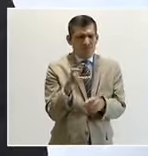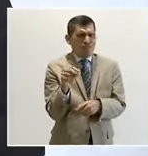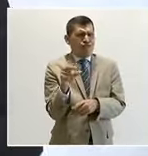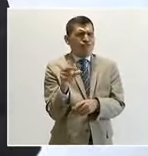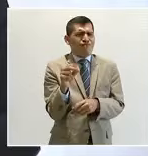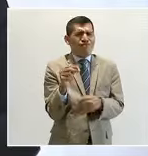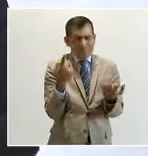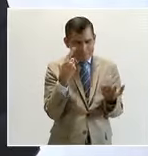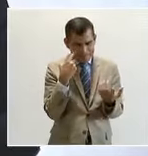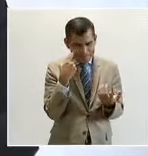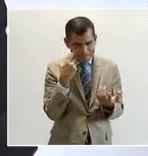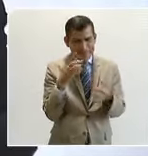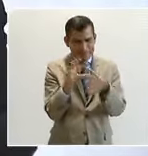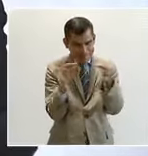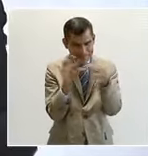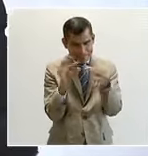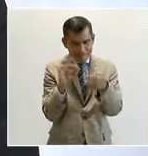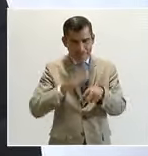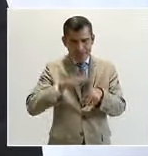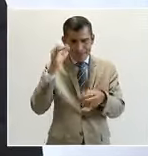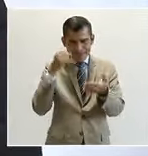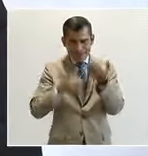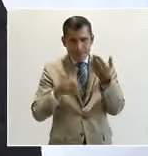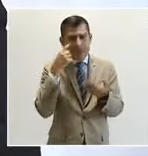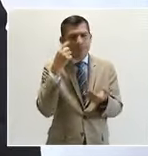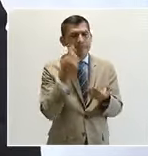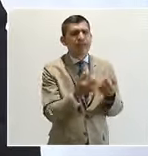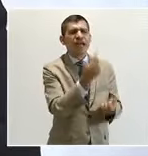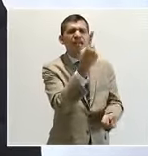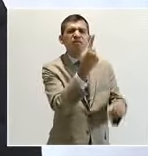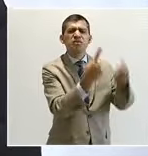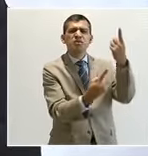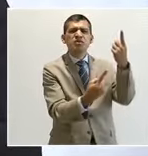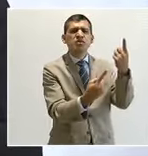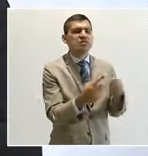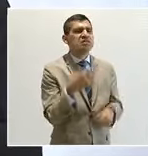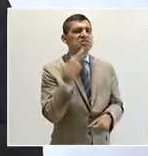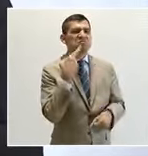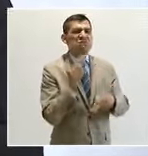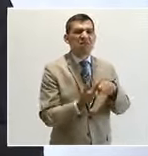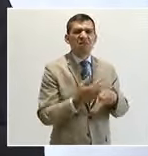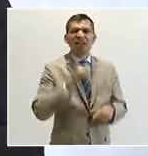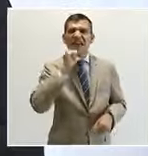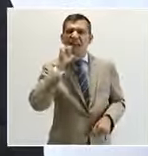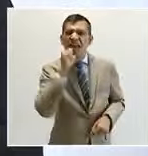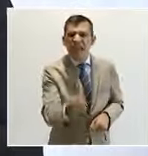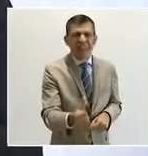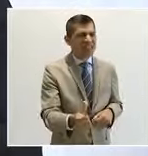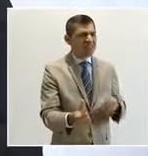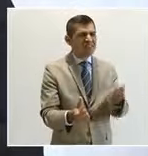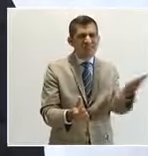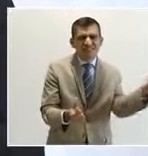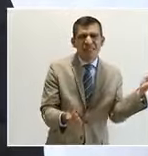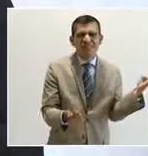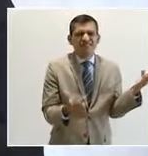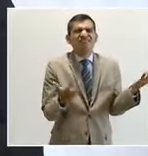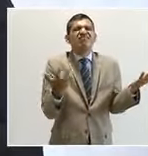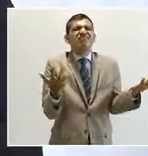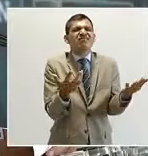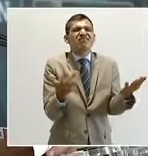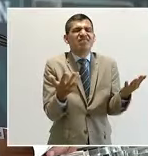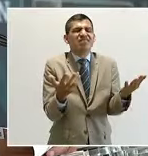estos irresponsables neoliberales lo que hicieron es que cerraron